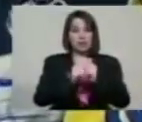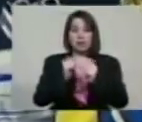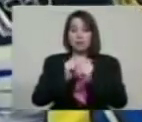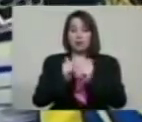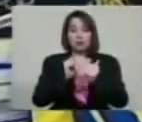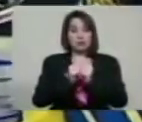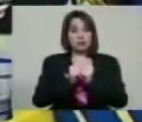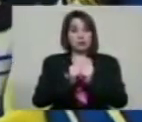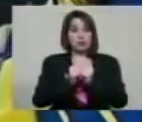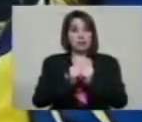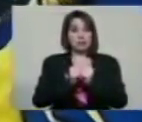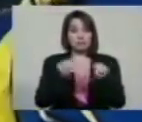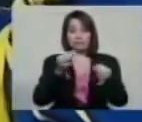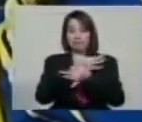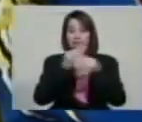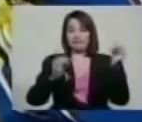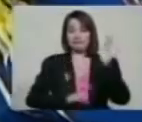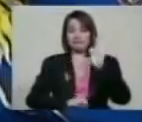deportistas